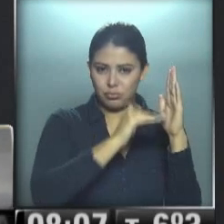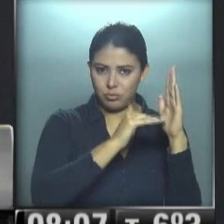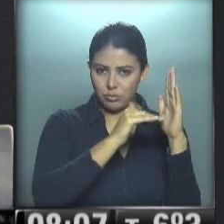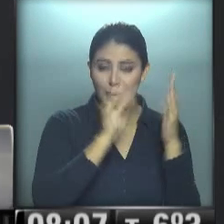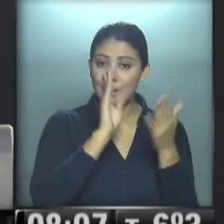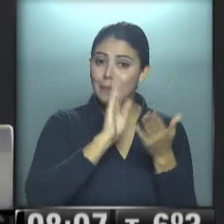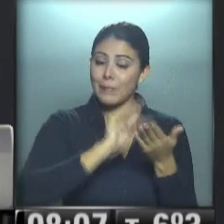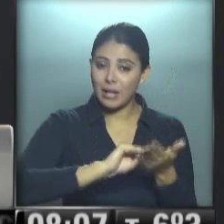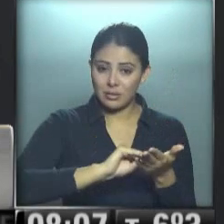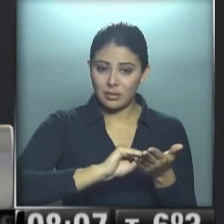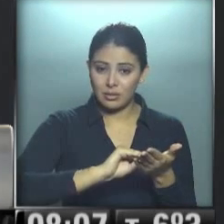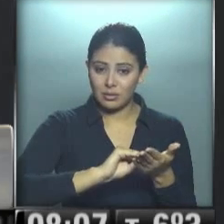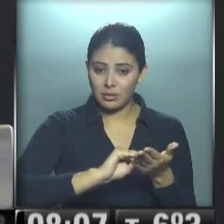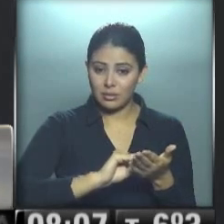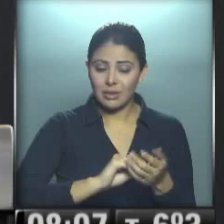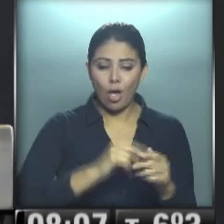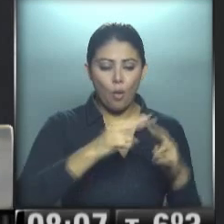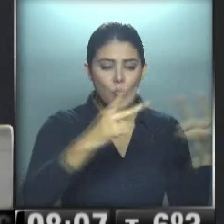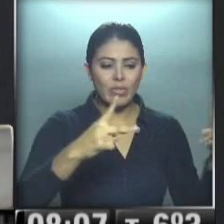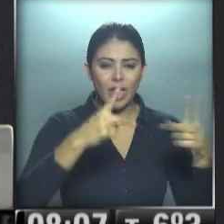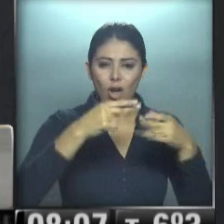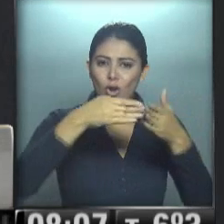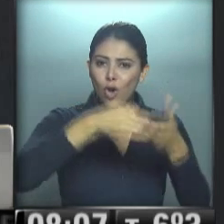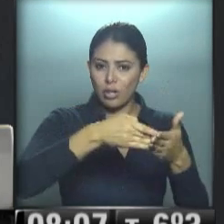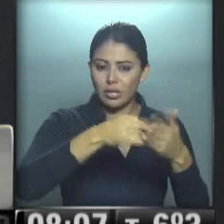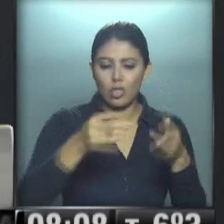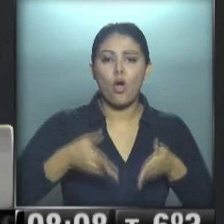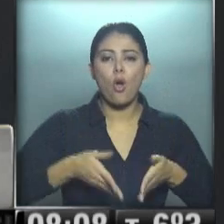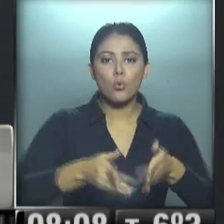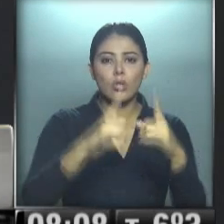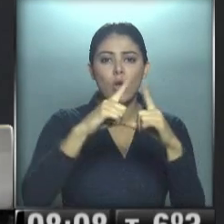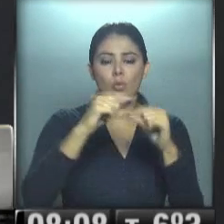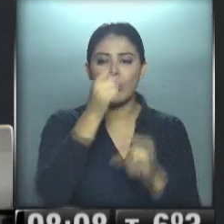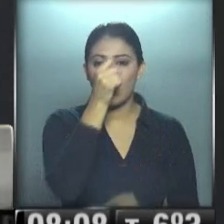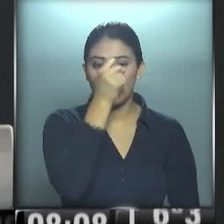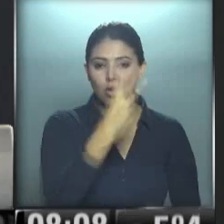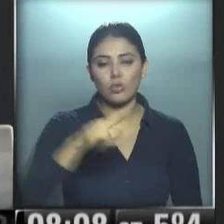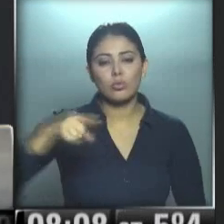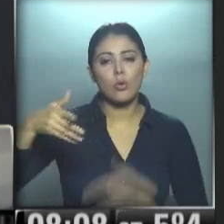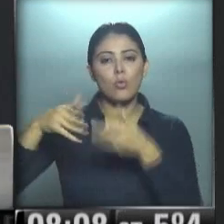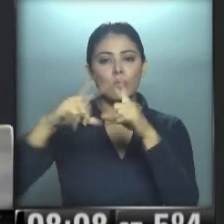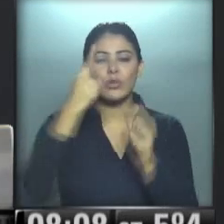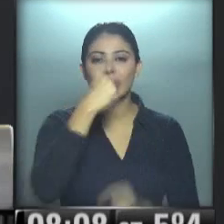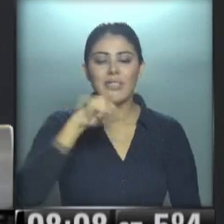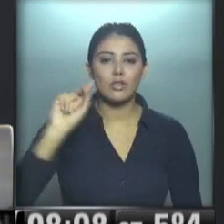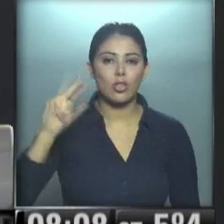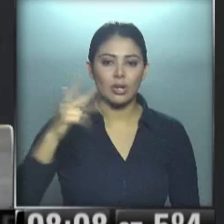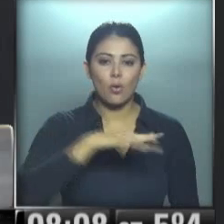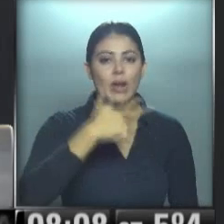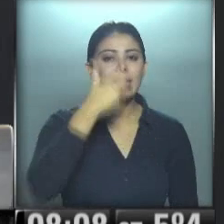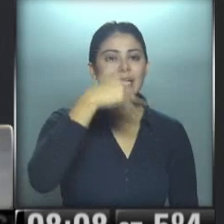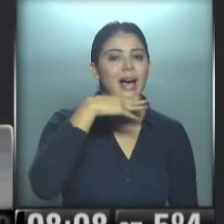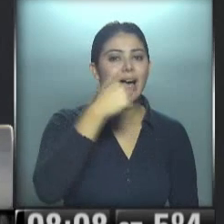además tenemos puentes cortados al tránsito sobre la ruta costera número 2 y provincial número 103 desde san javier